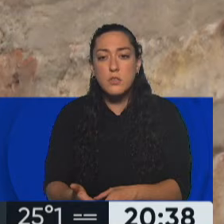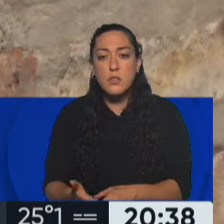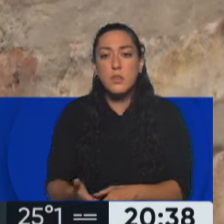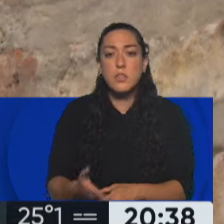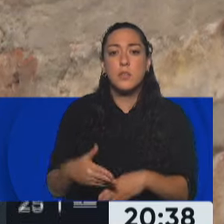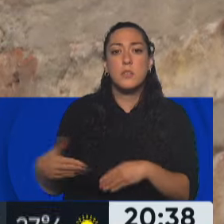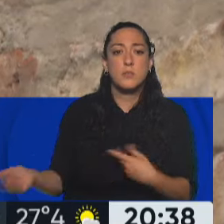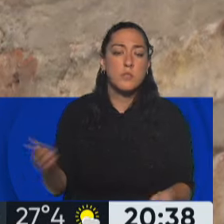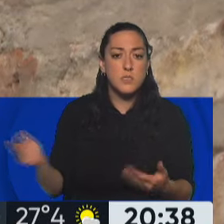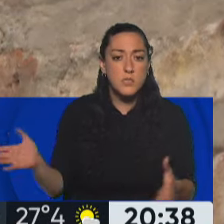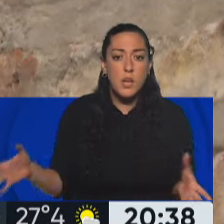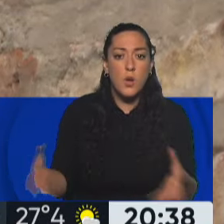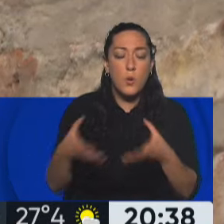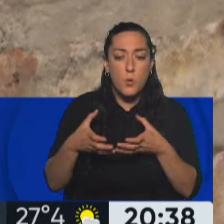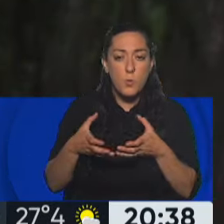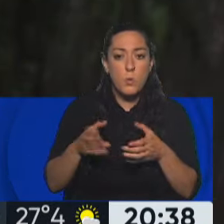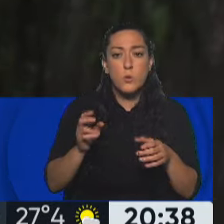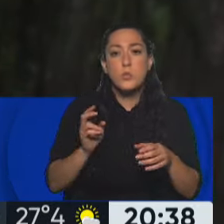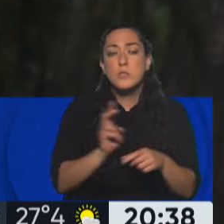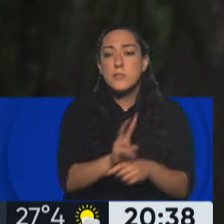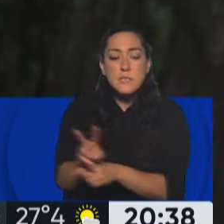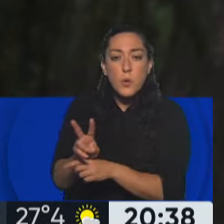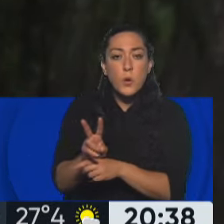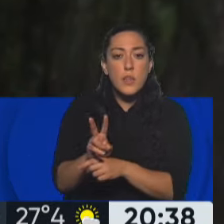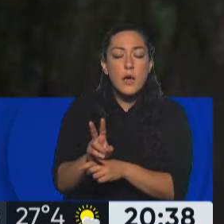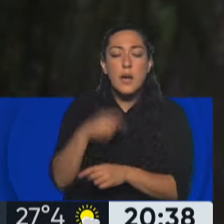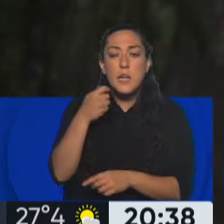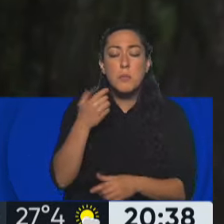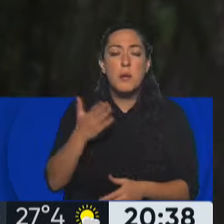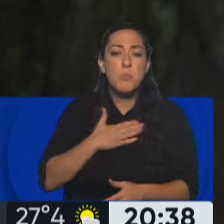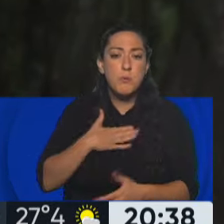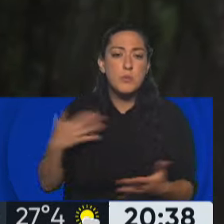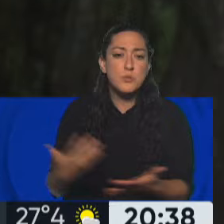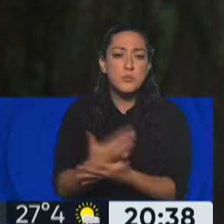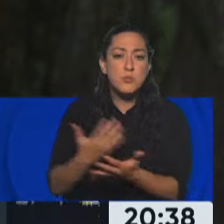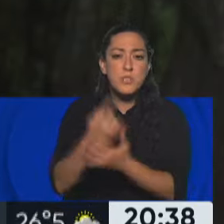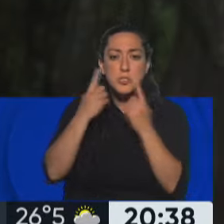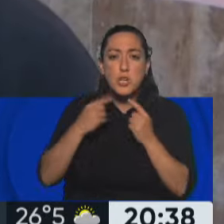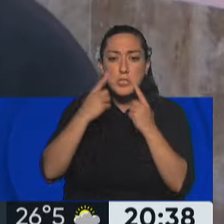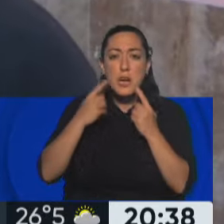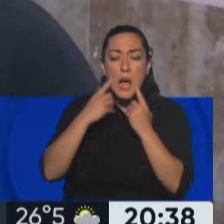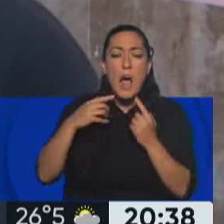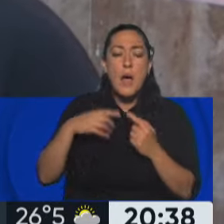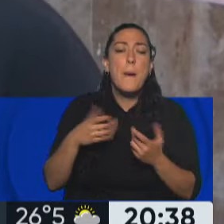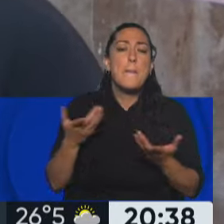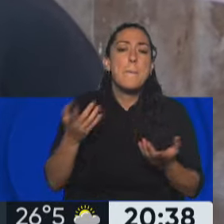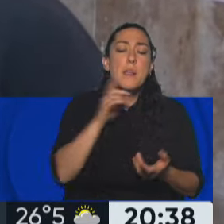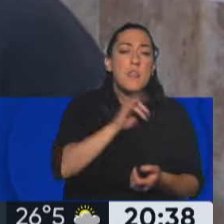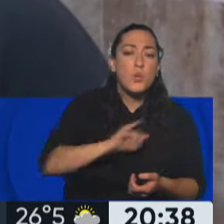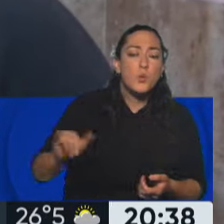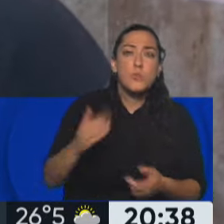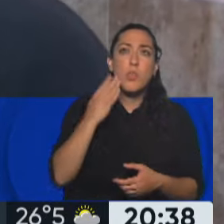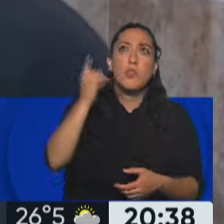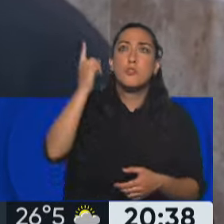vecinos, más por el tema de seguridad, y bueno, pobre animalito que sufre, que llora. Bueno, empezamos a hacer la denuncia y gracias a Dios,